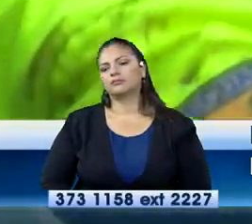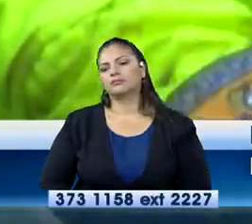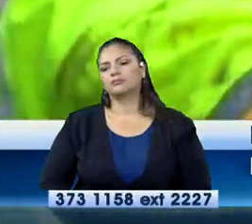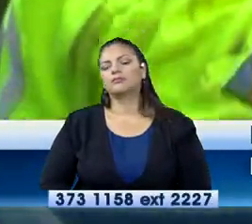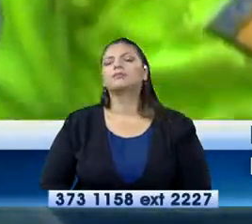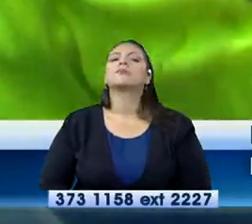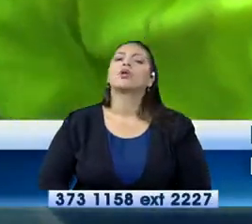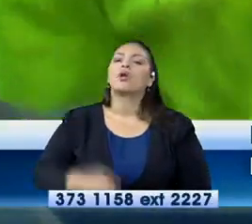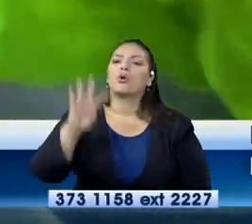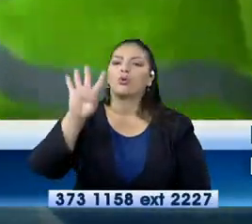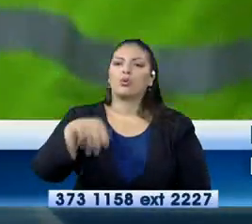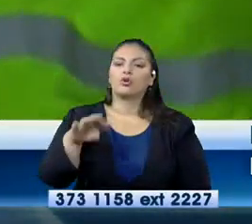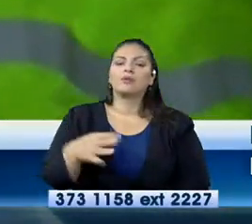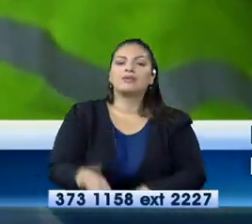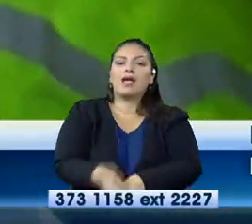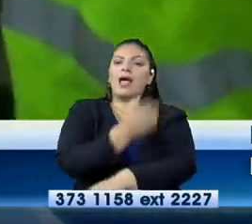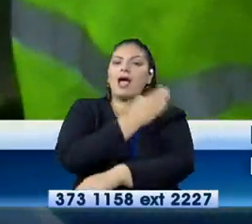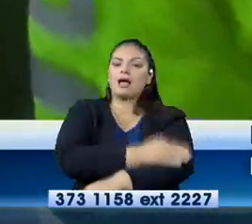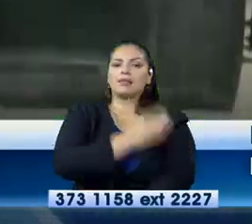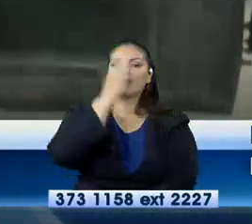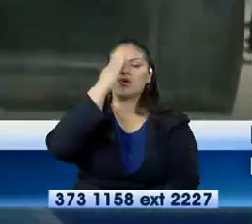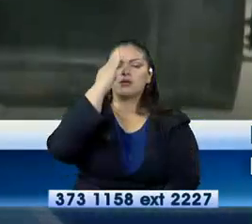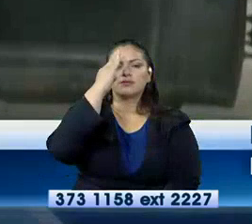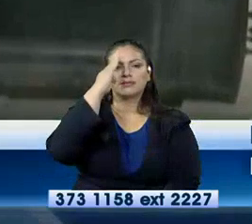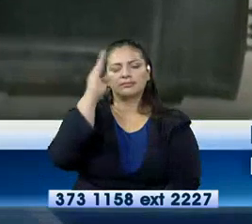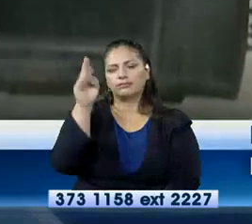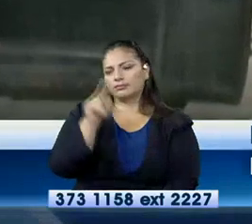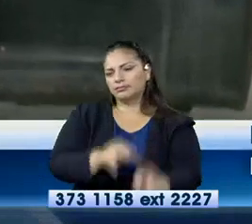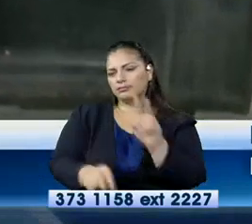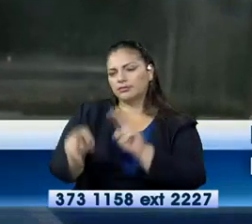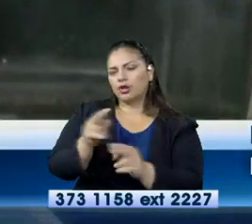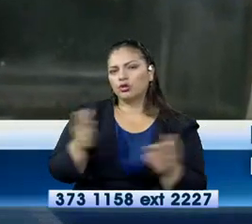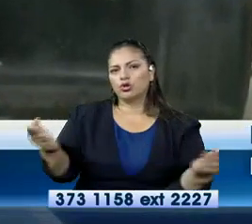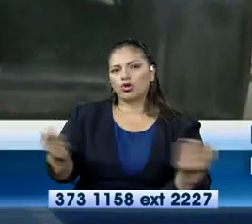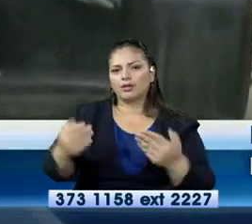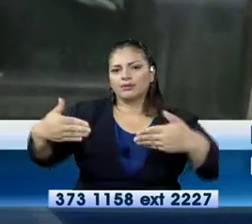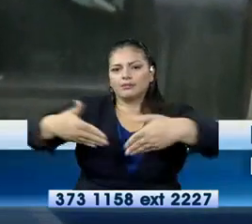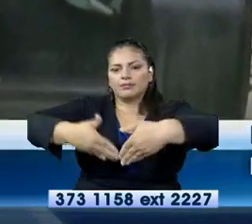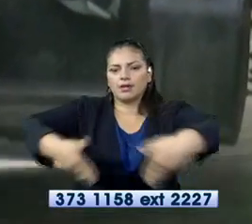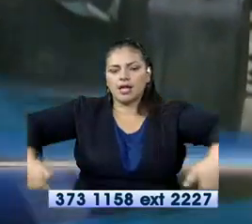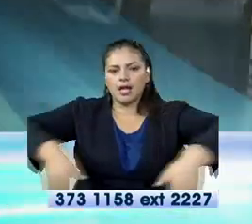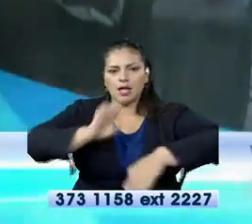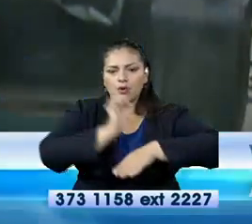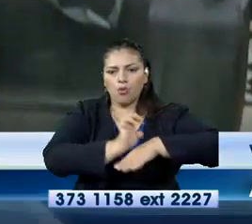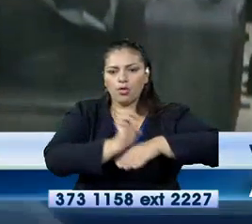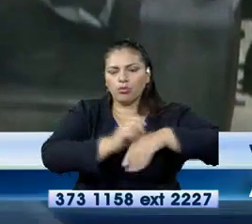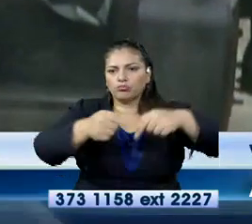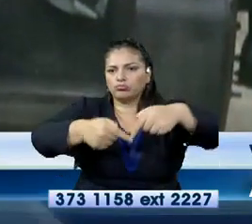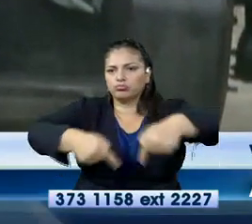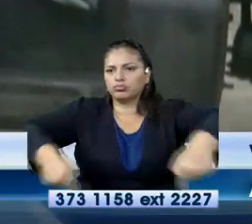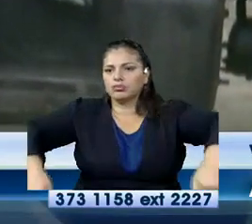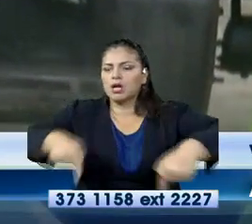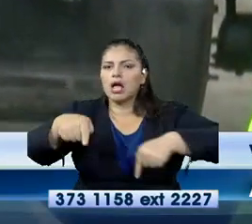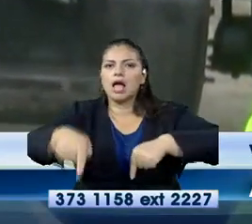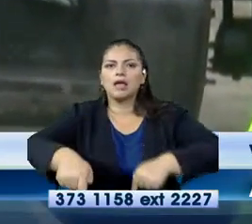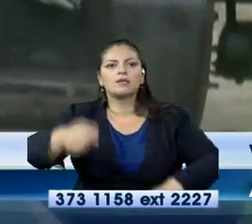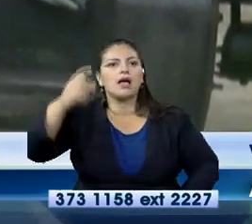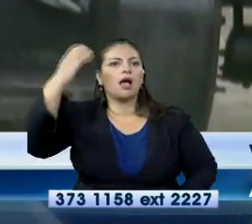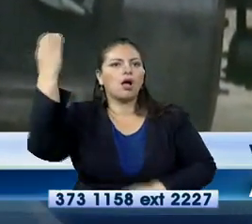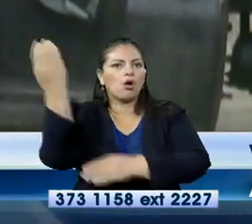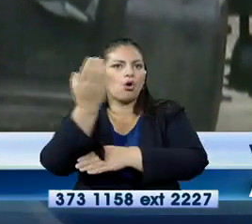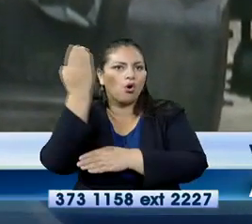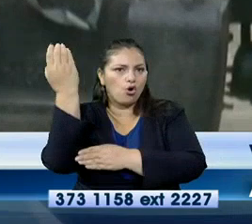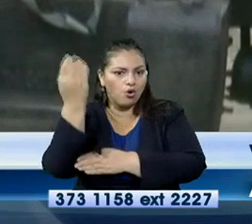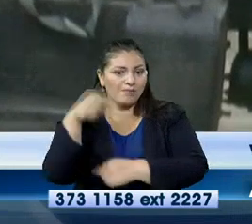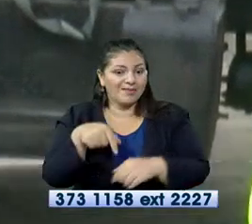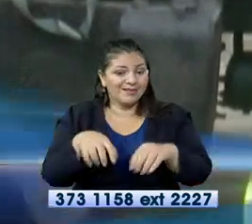lo venía realizando varios seguimientos, tanto desde la frontera norte con Colombia como también en el sector del oriente ecuatoriano que se tenía,